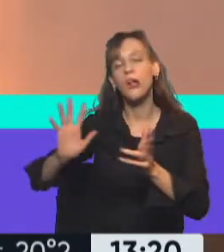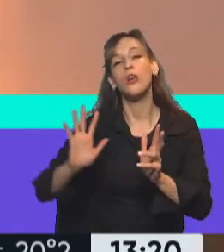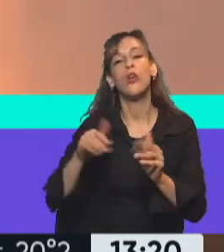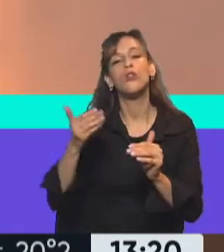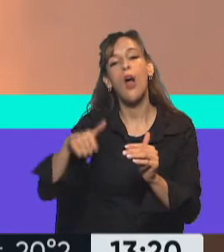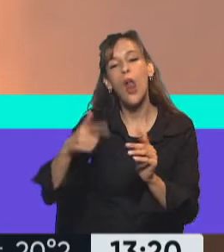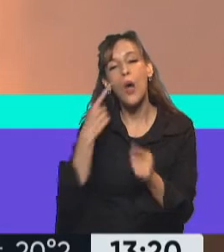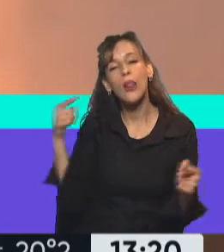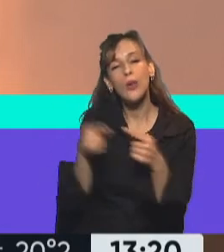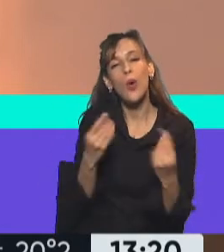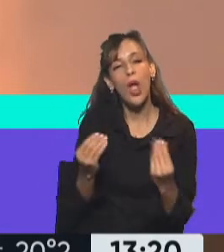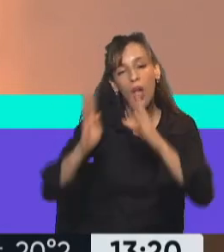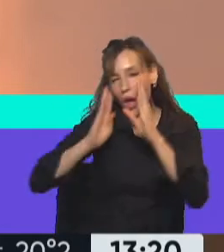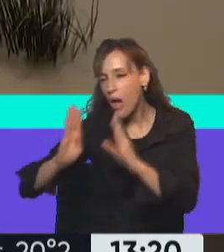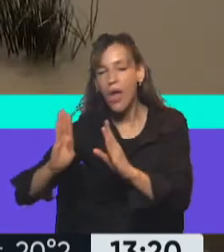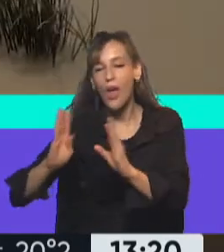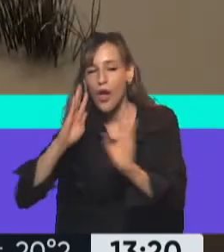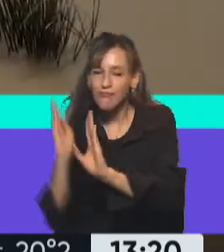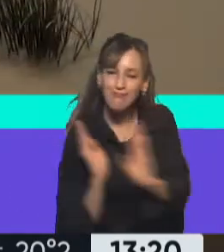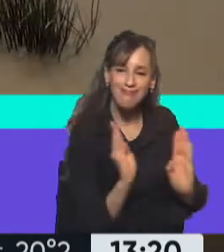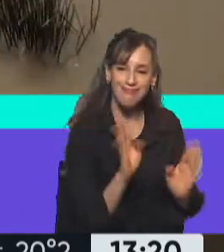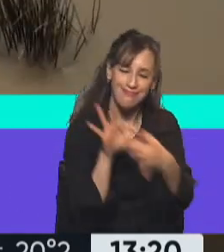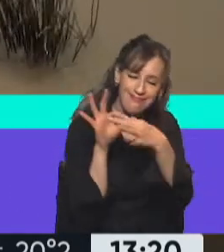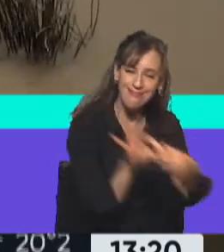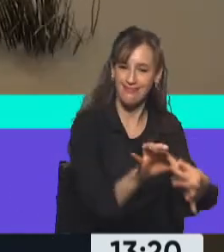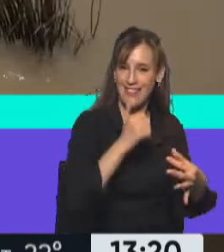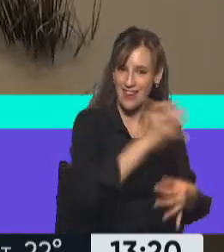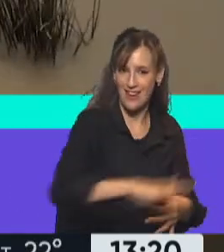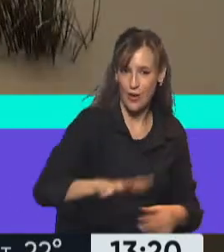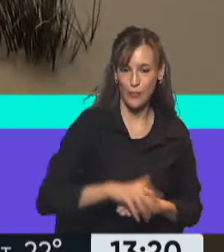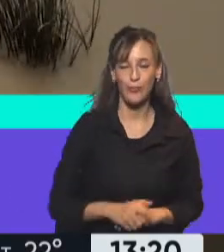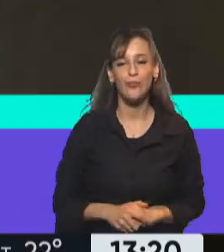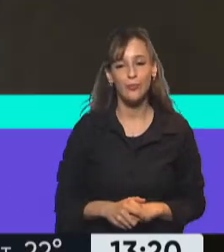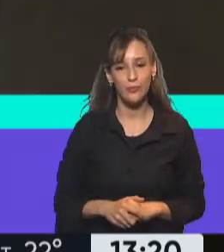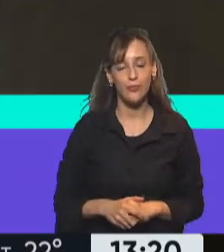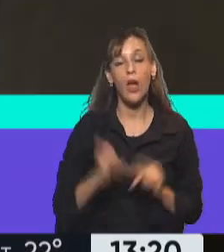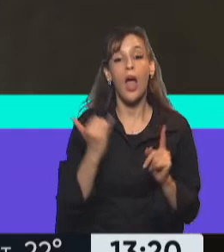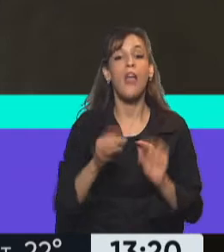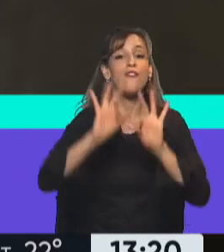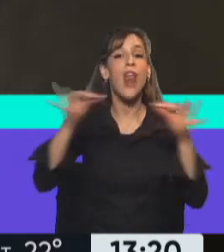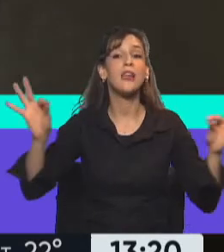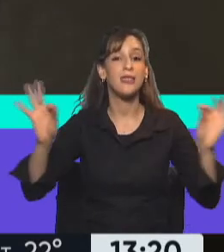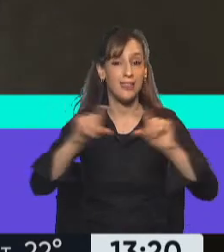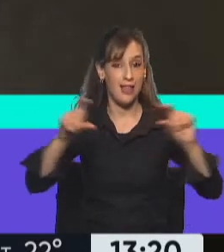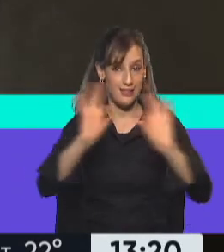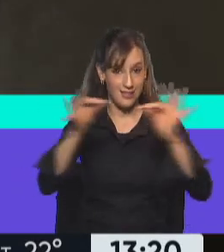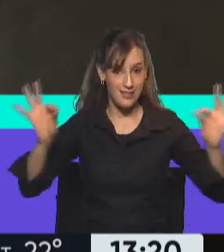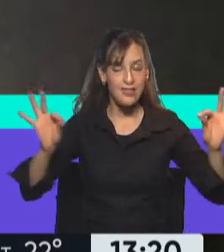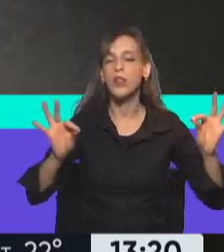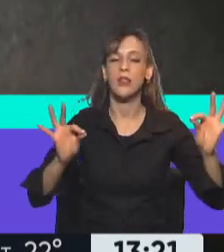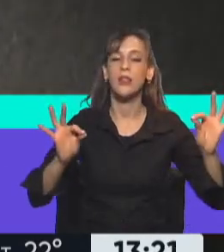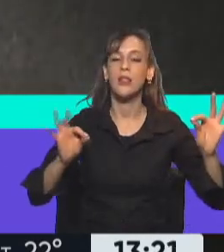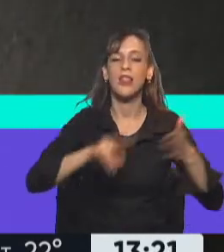captar, de retomar esa relación. Hay algunas citas en texto, hay algo